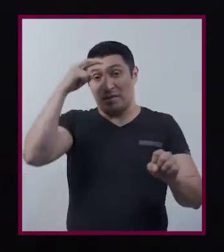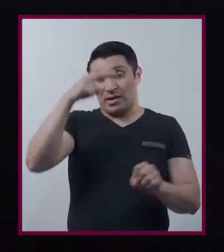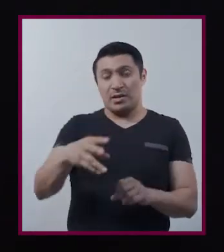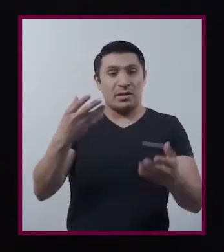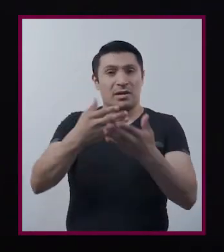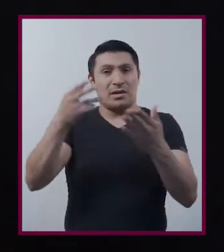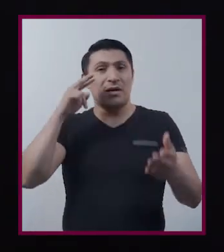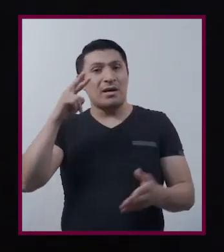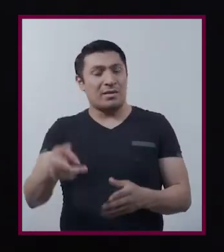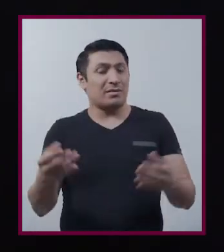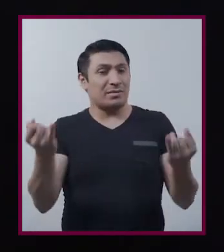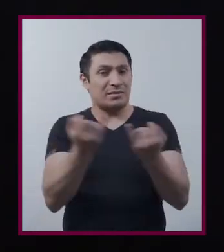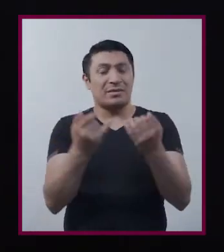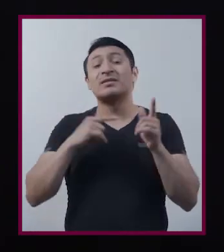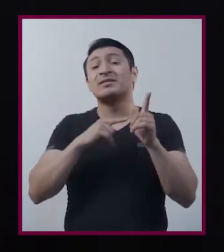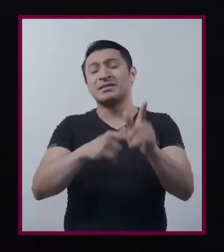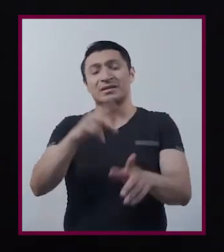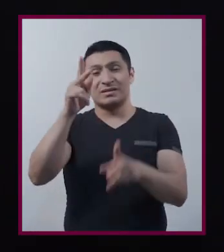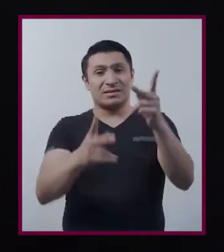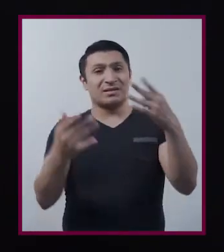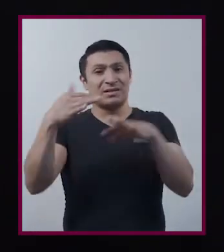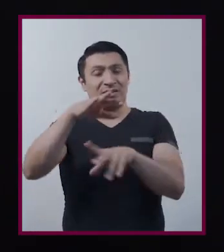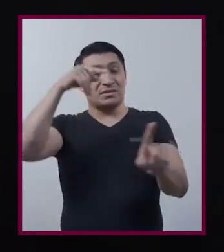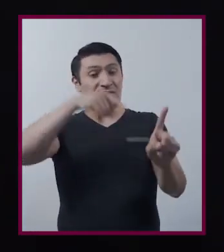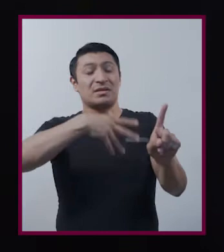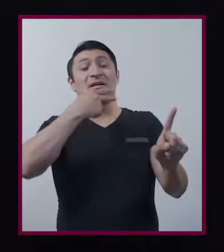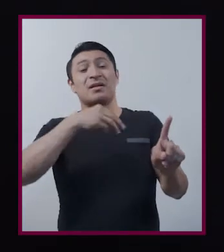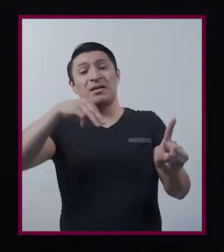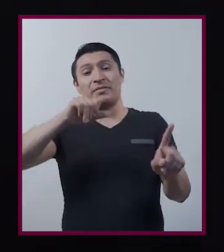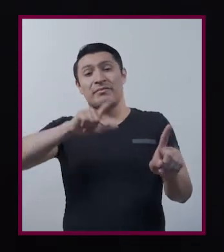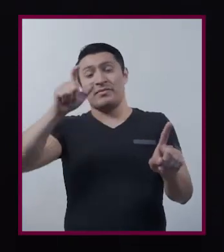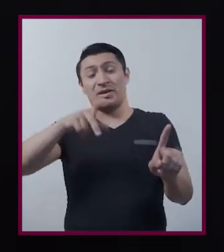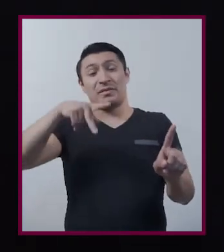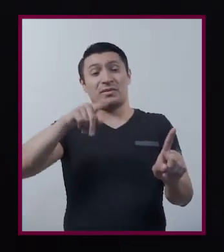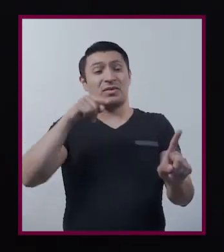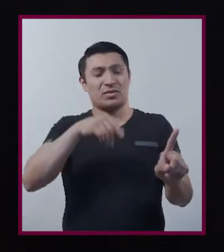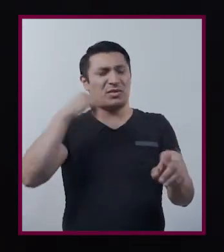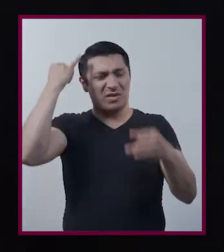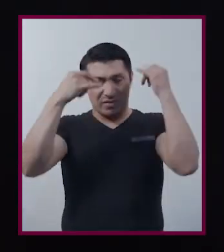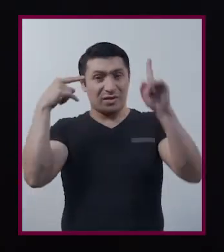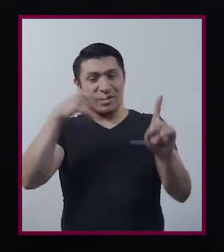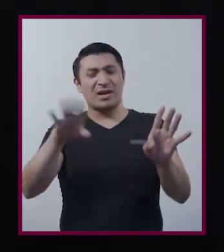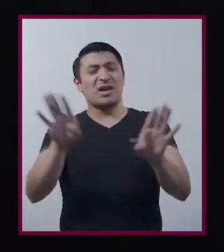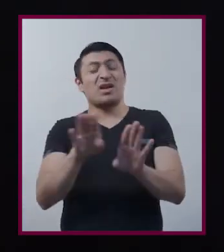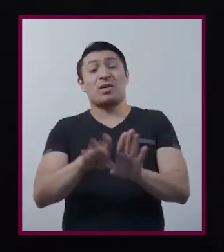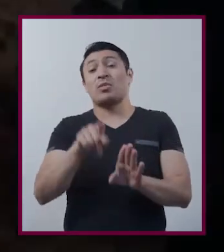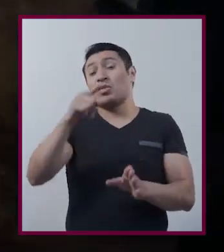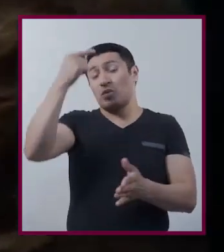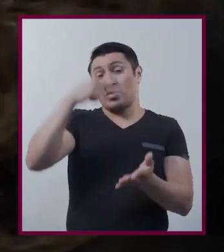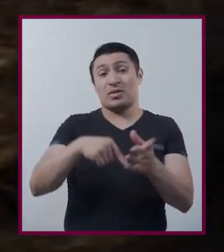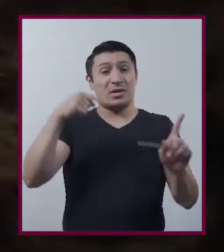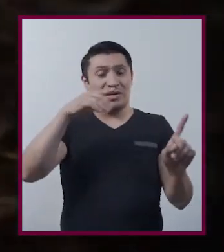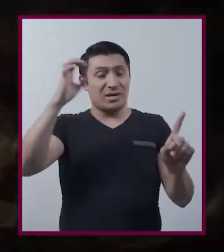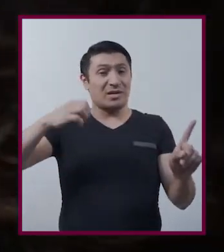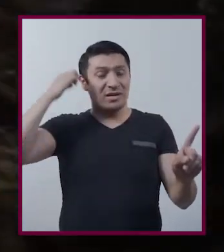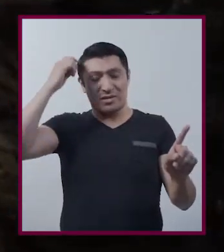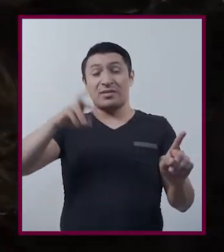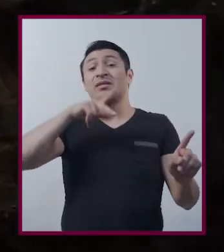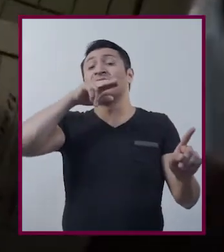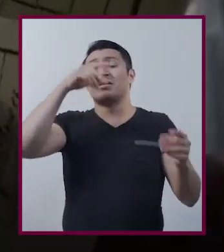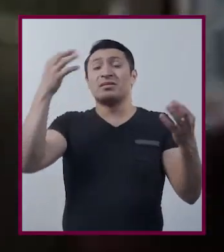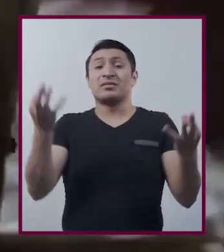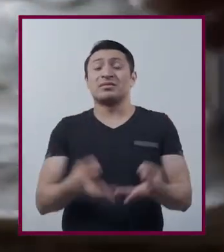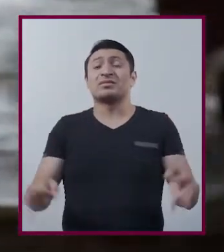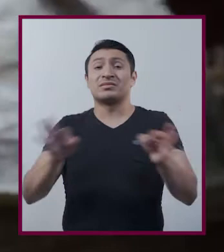de México. Míranos, ahora mismo lo seguimos haciendo. Pero, ¿cómo te imaginas a este aristócrata? ¿Crees que fue un